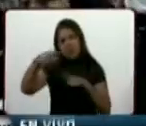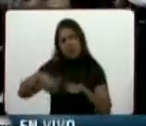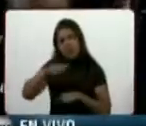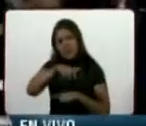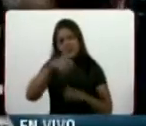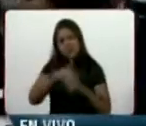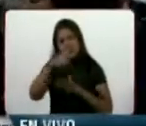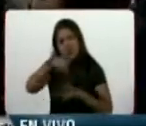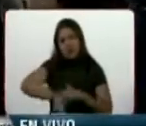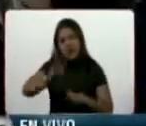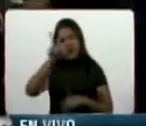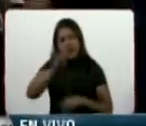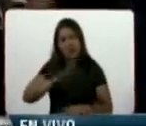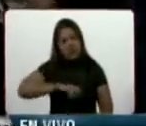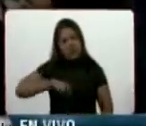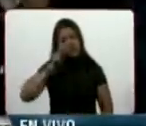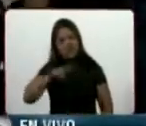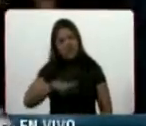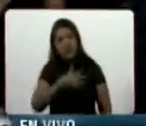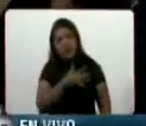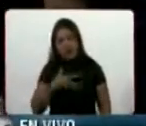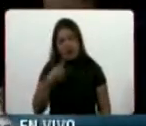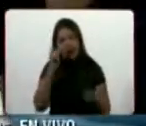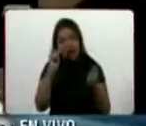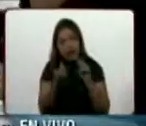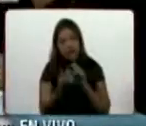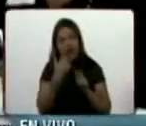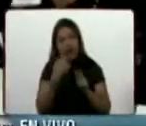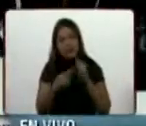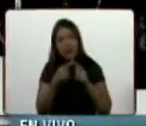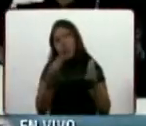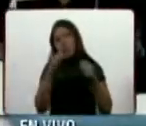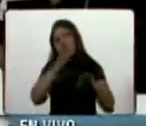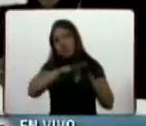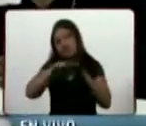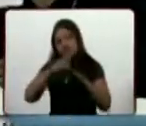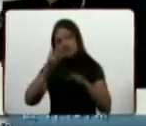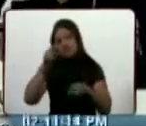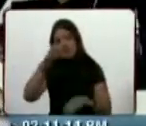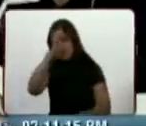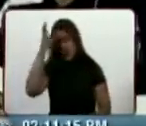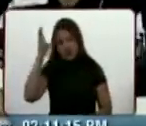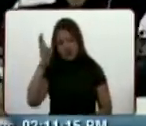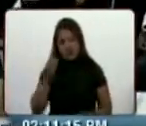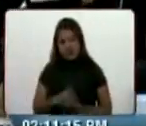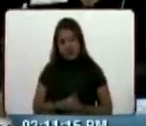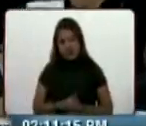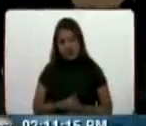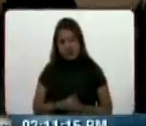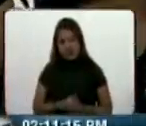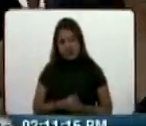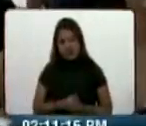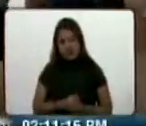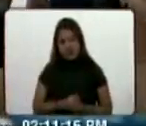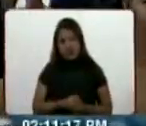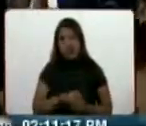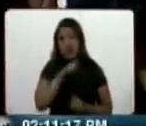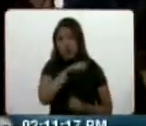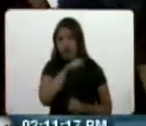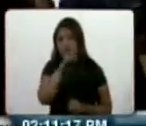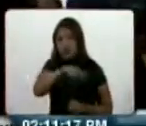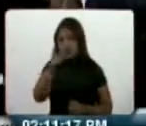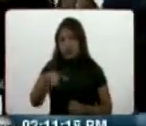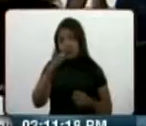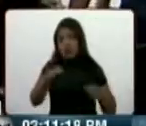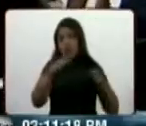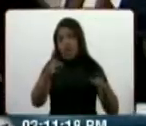Venezuela? Hemos visto que han tratado de crear tensión. ¿Qué podría ser el llamado de Silvia Flores el día de hoy? Bueno, que ellos se quedarán aislados como se han quedado siempre en